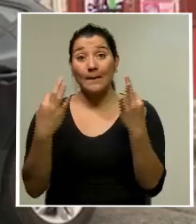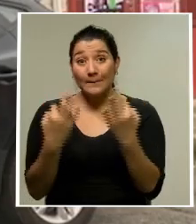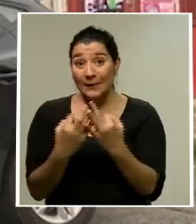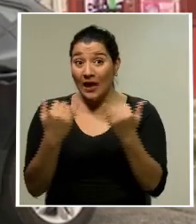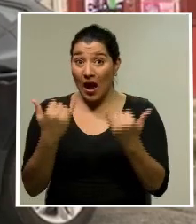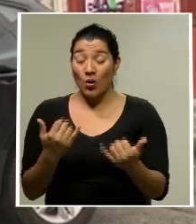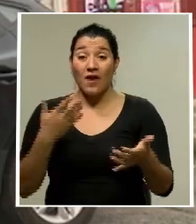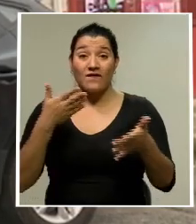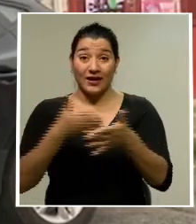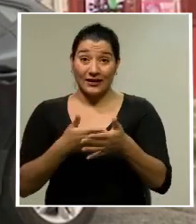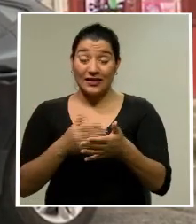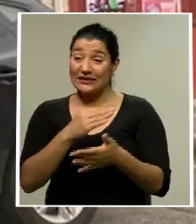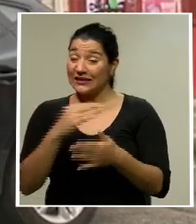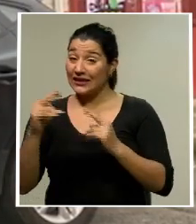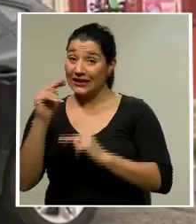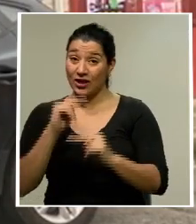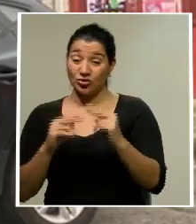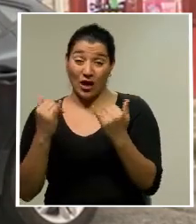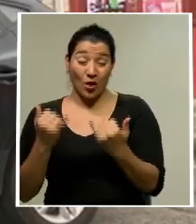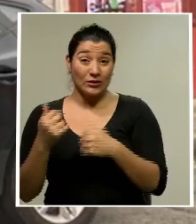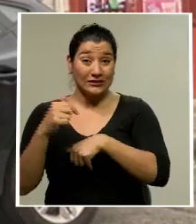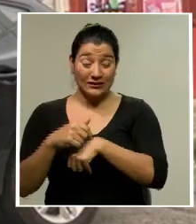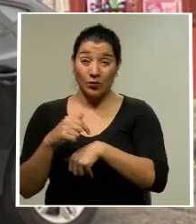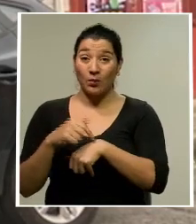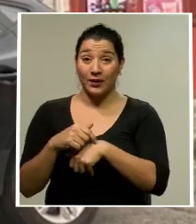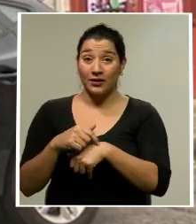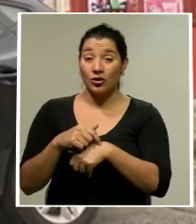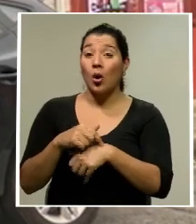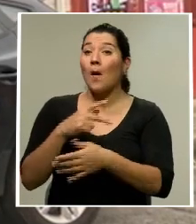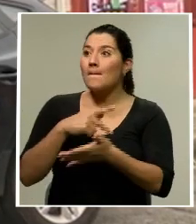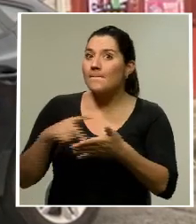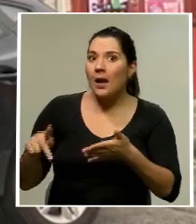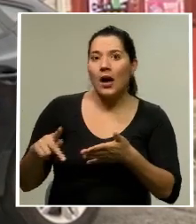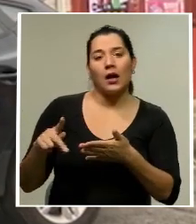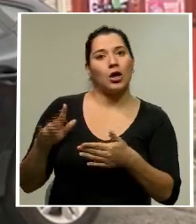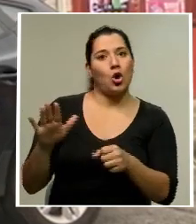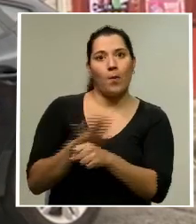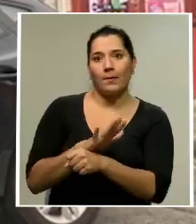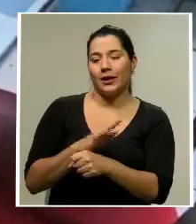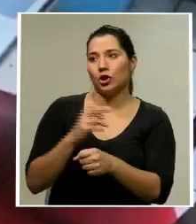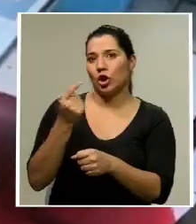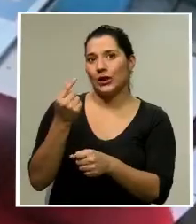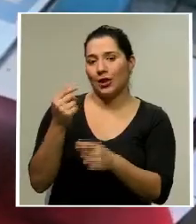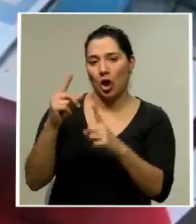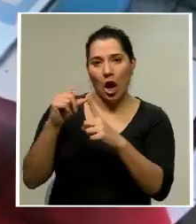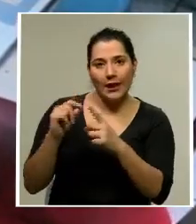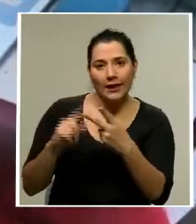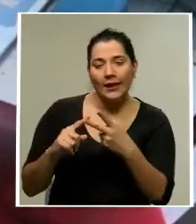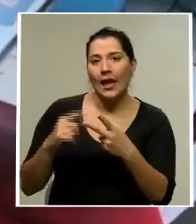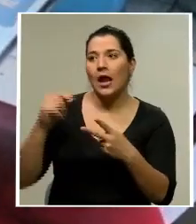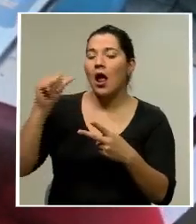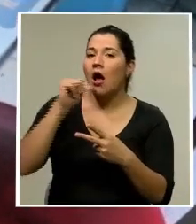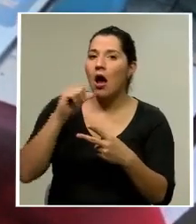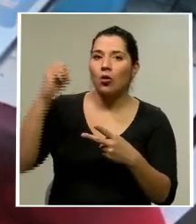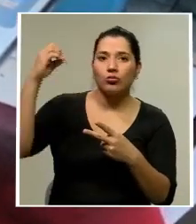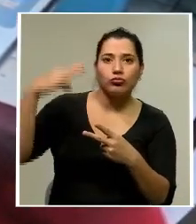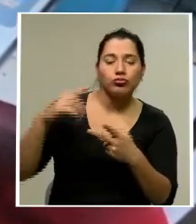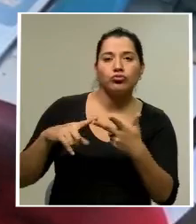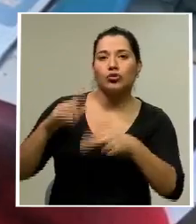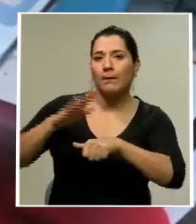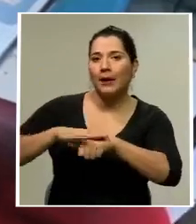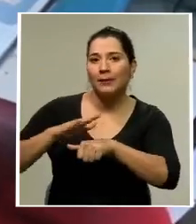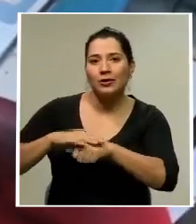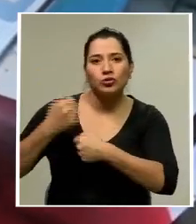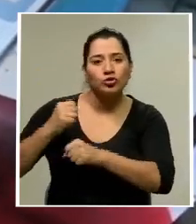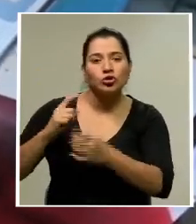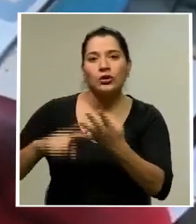visto afectadas y los negocios en este momento pagan al 100% los alquileres, los recibos, permisos, patentes y